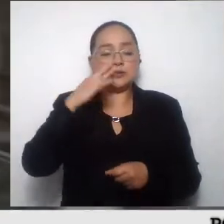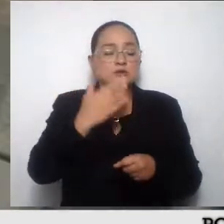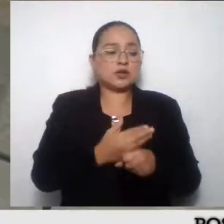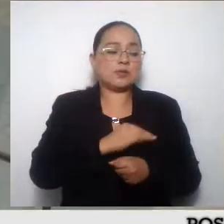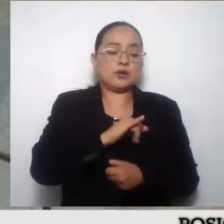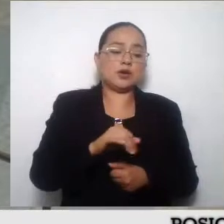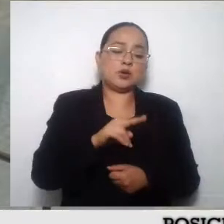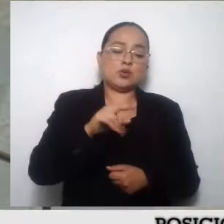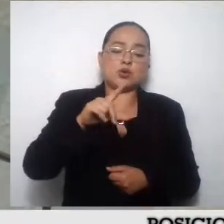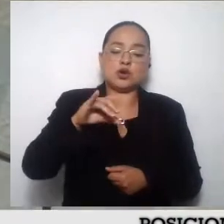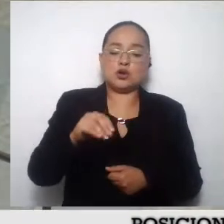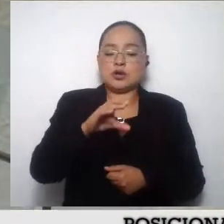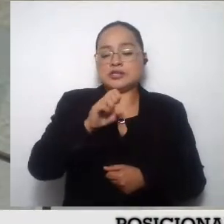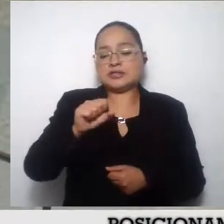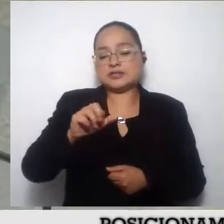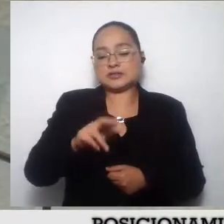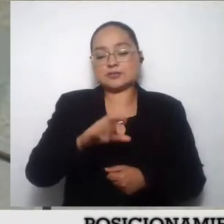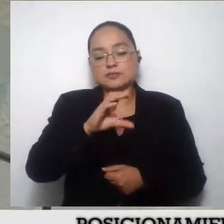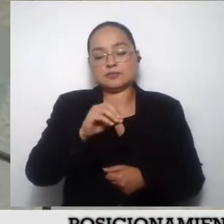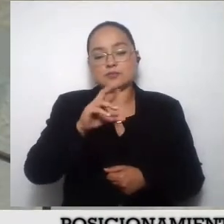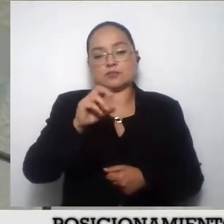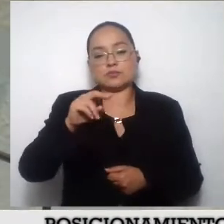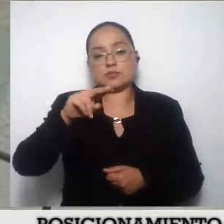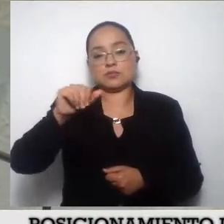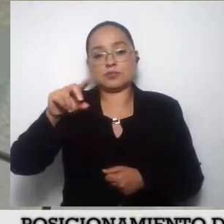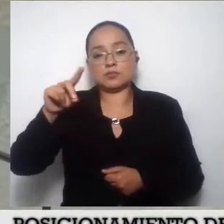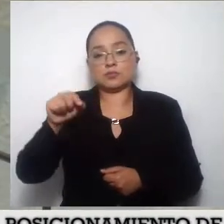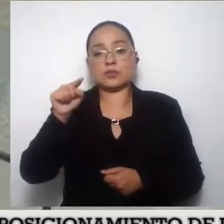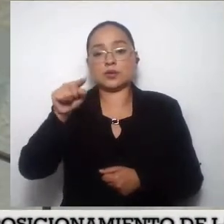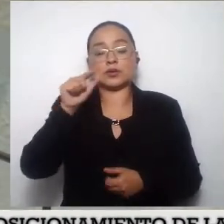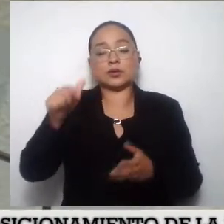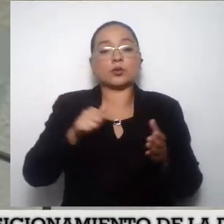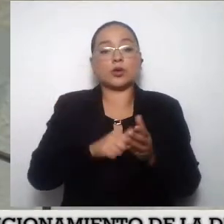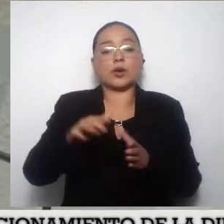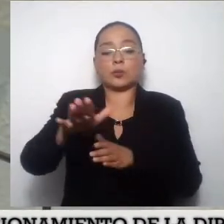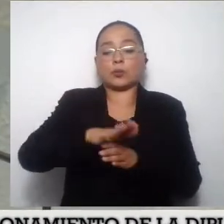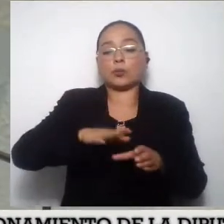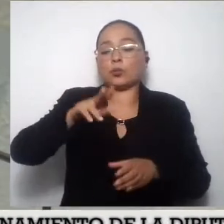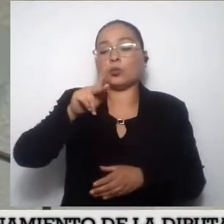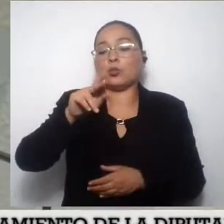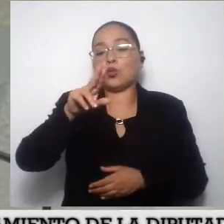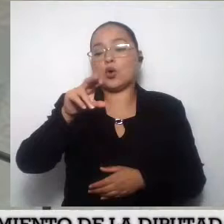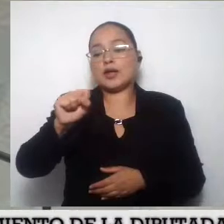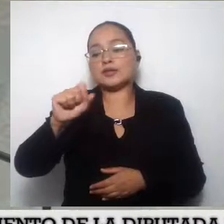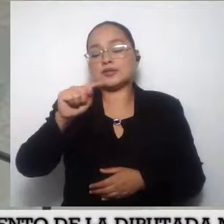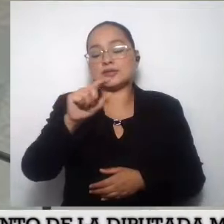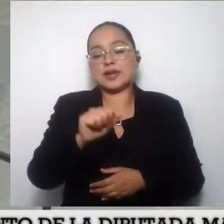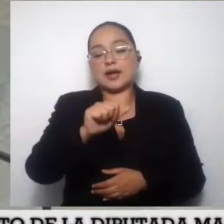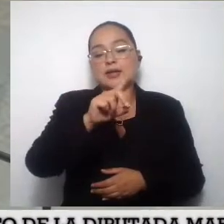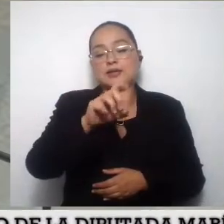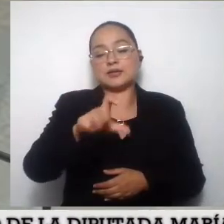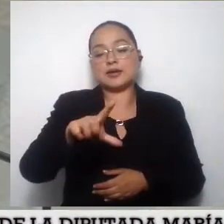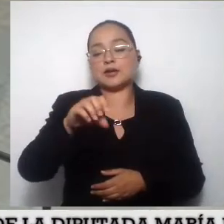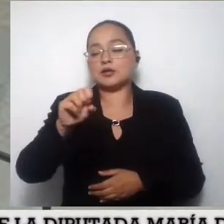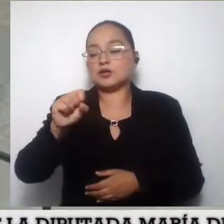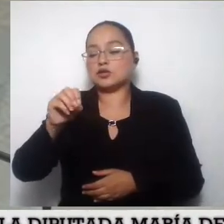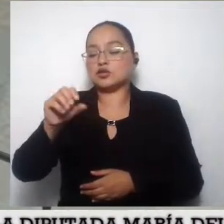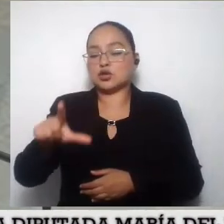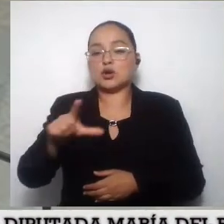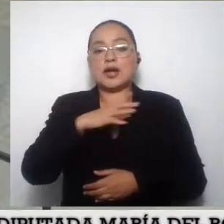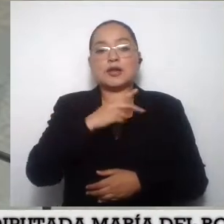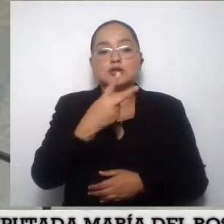Ramírez, ubicada en el fraccionamiento Puesta del Sol. Cuenta con 250 alumnos y 8